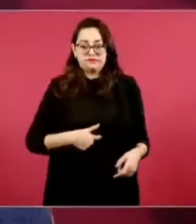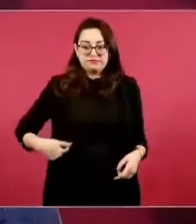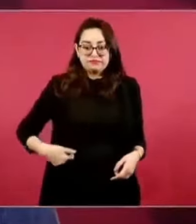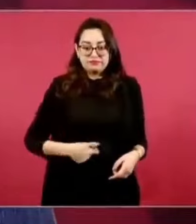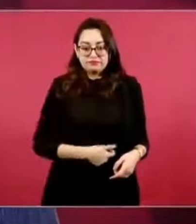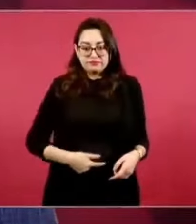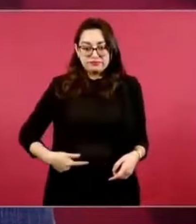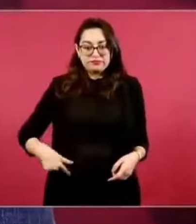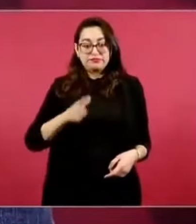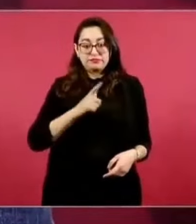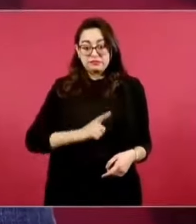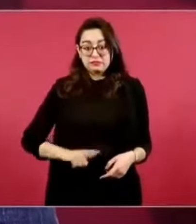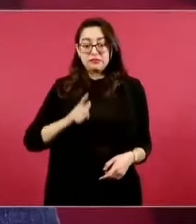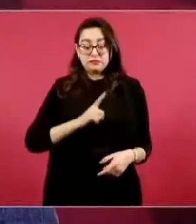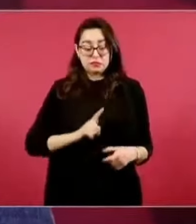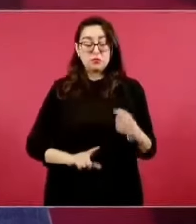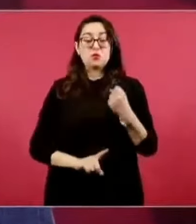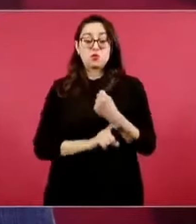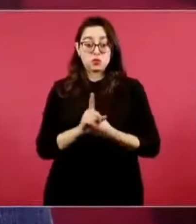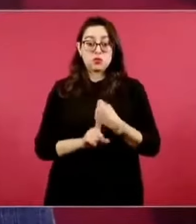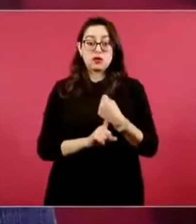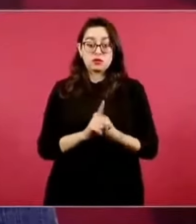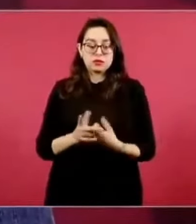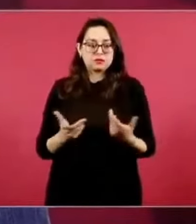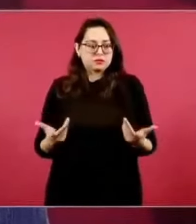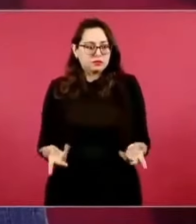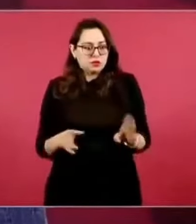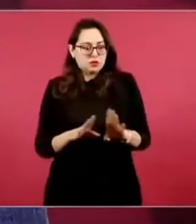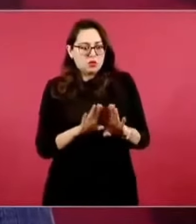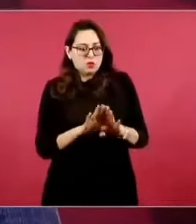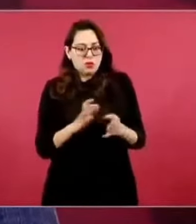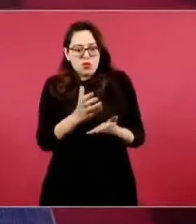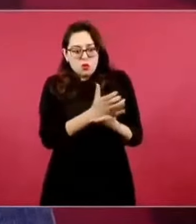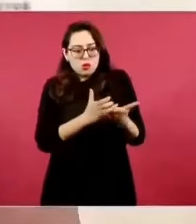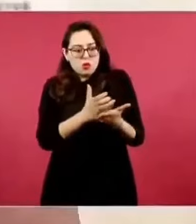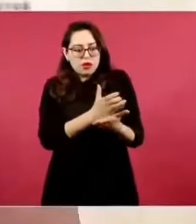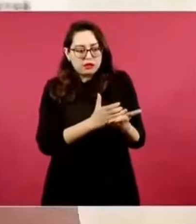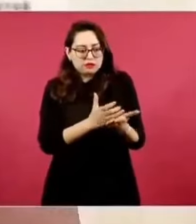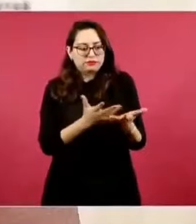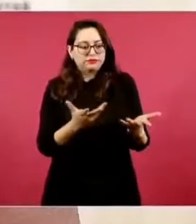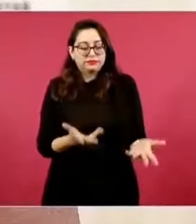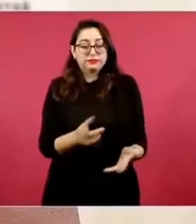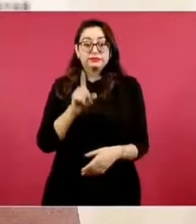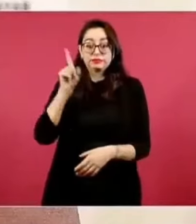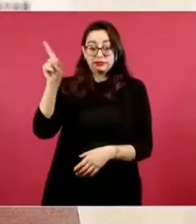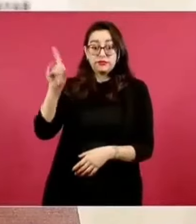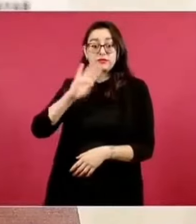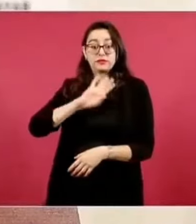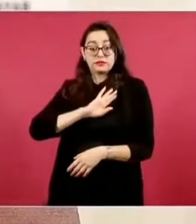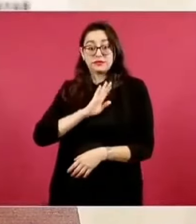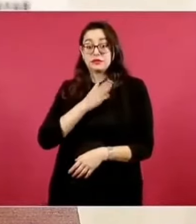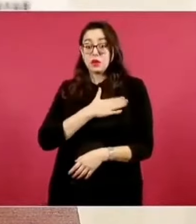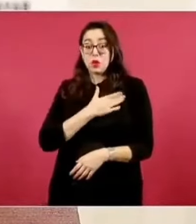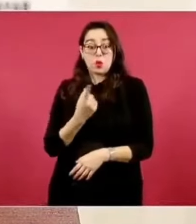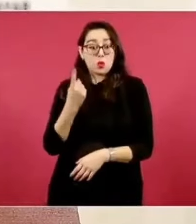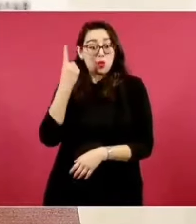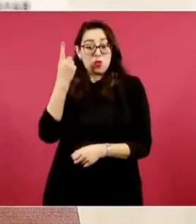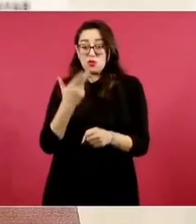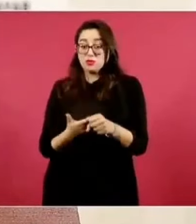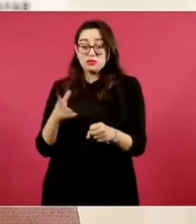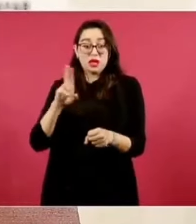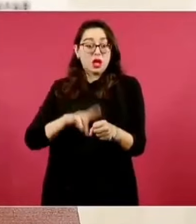es una realidad y una necesidad de enfrentarla en España en el el único lugar